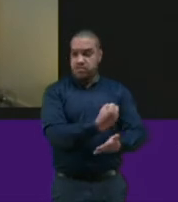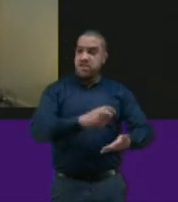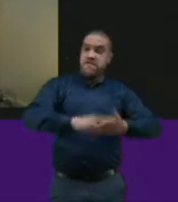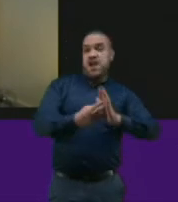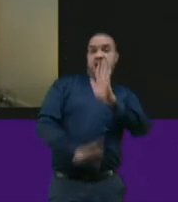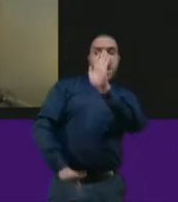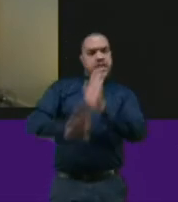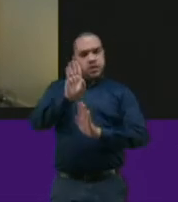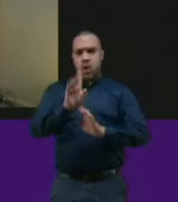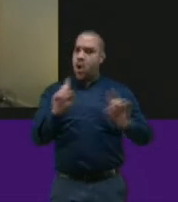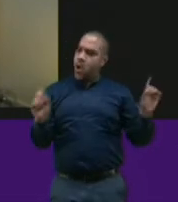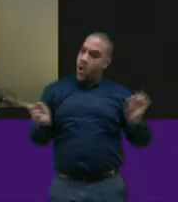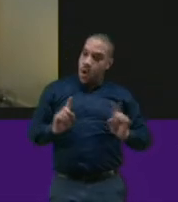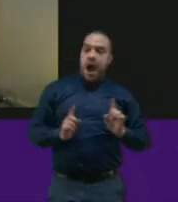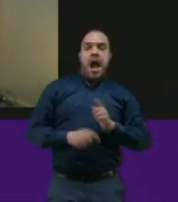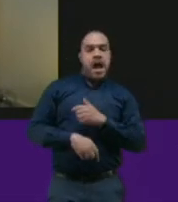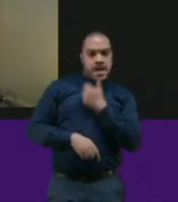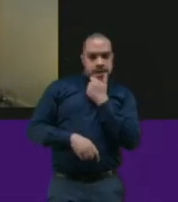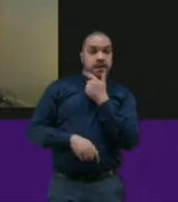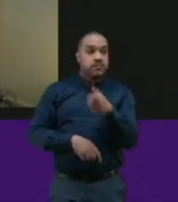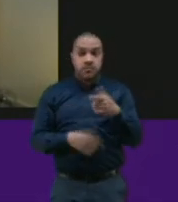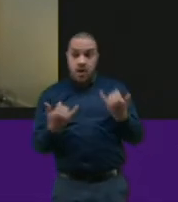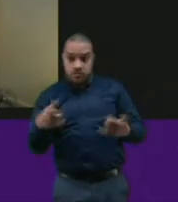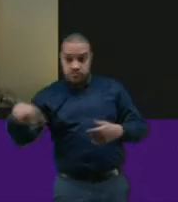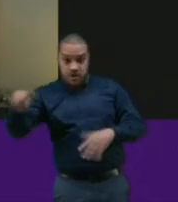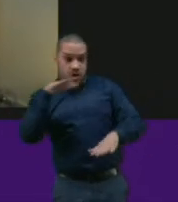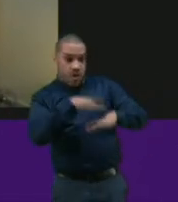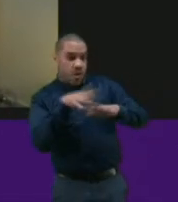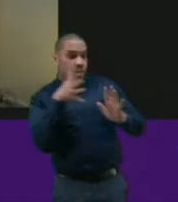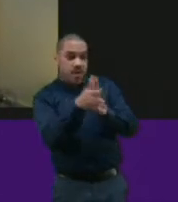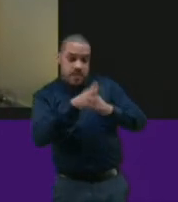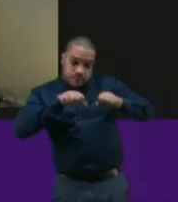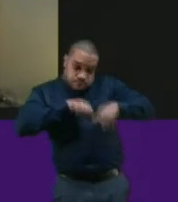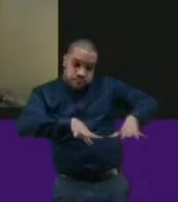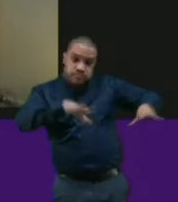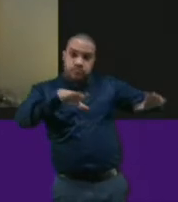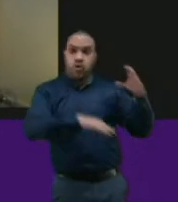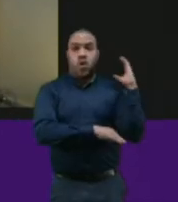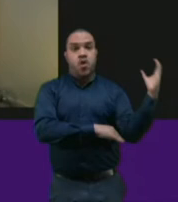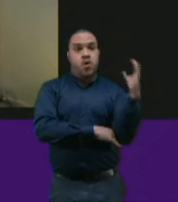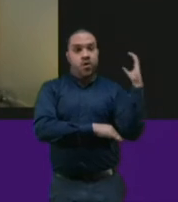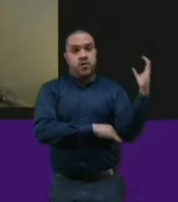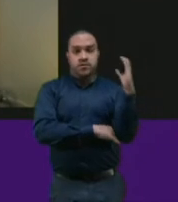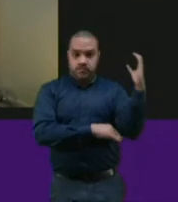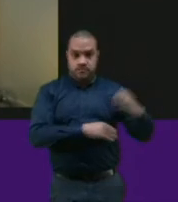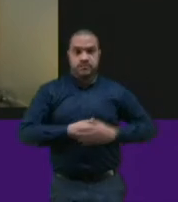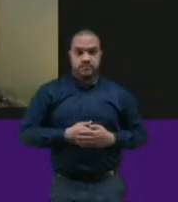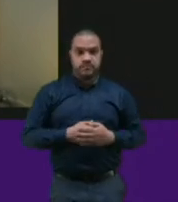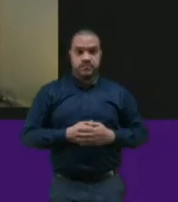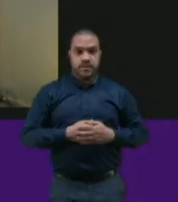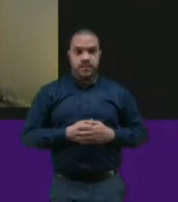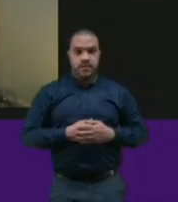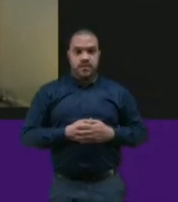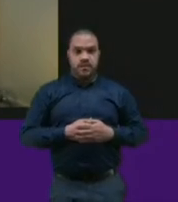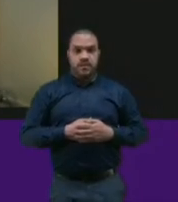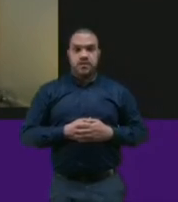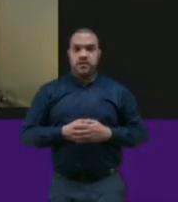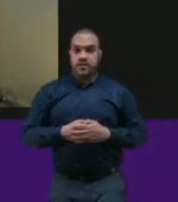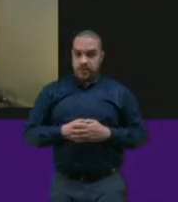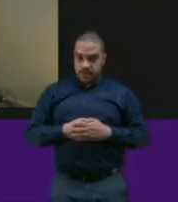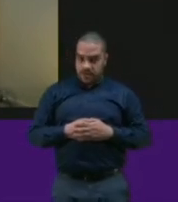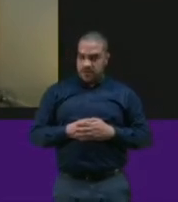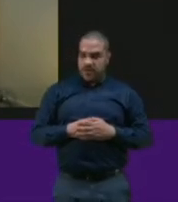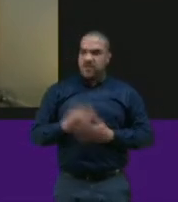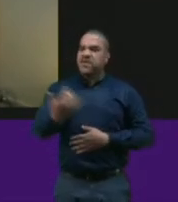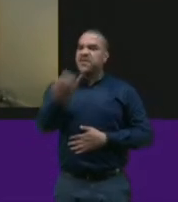enfática, porque acá le estamos hablando a todos los emprendedores del país, le estamos hablando a todo el país. Hemos tenido, además unos emprendemos